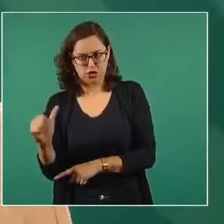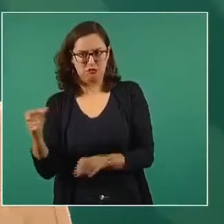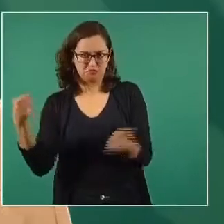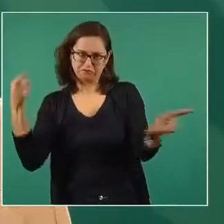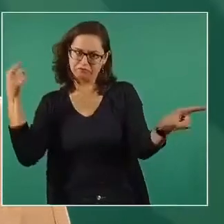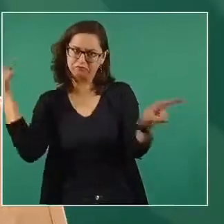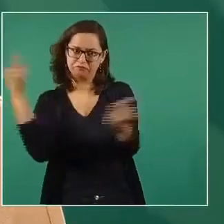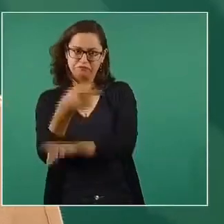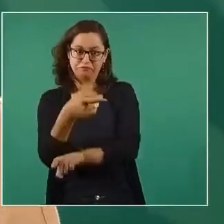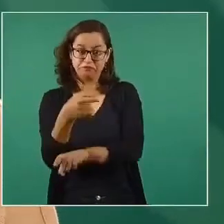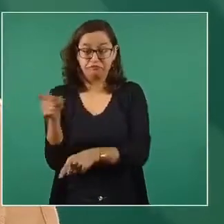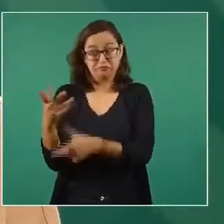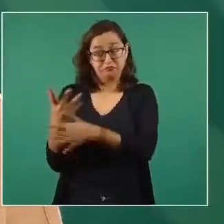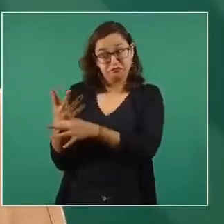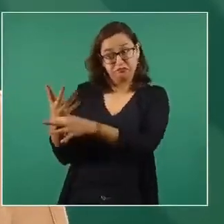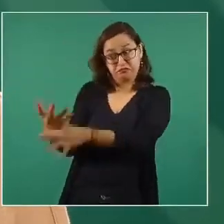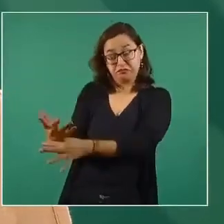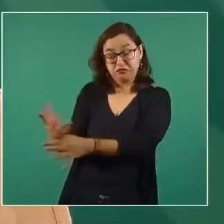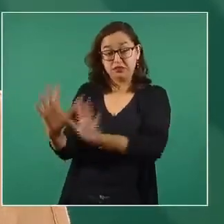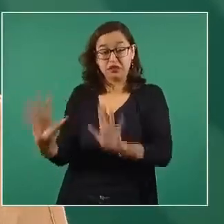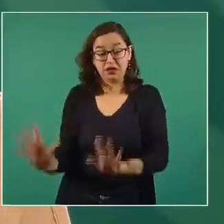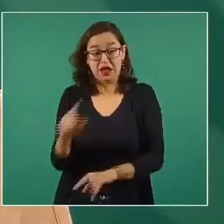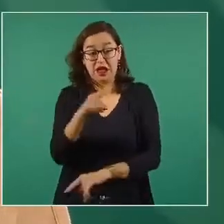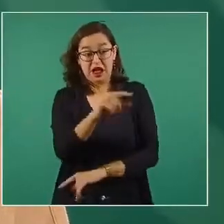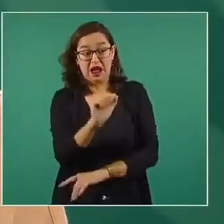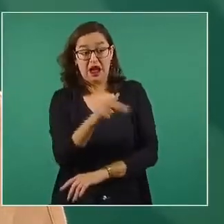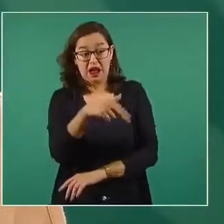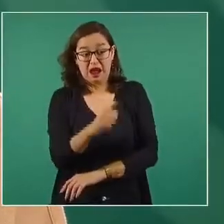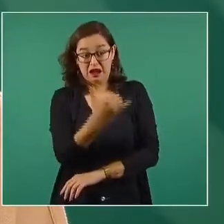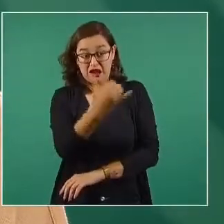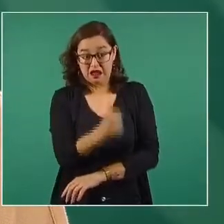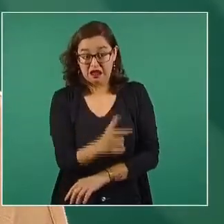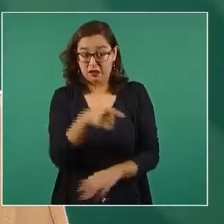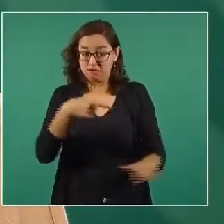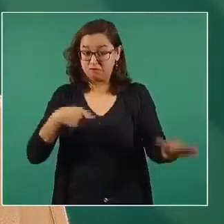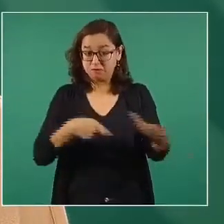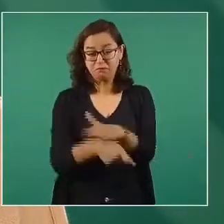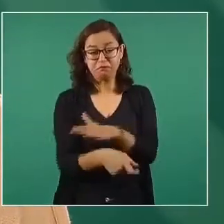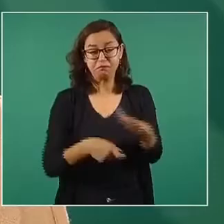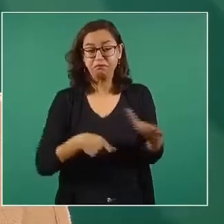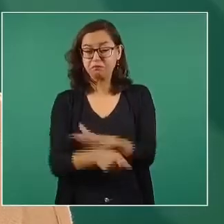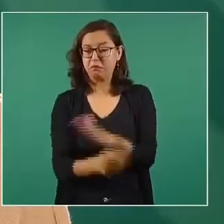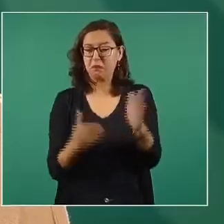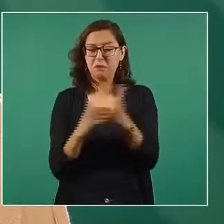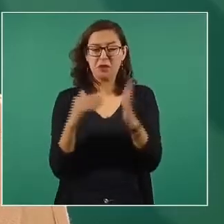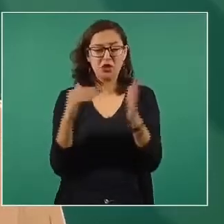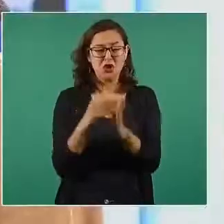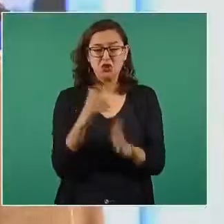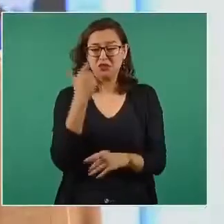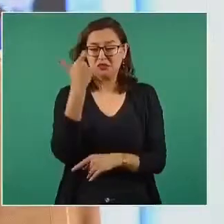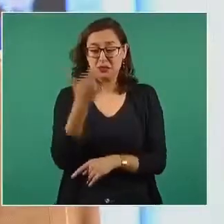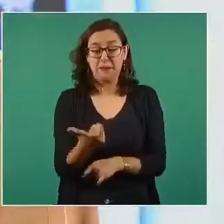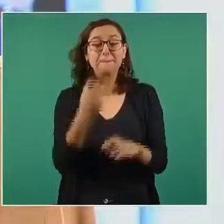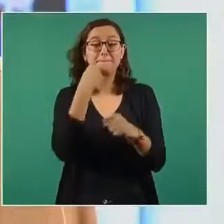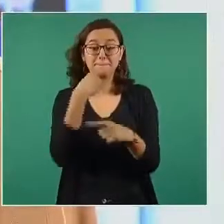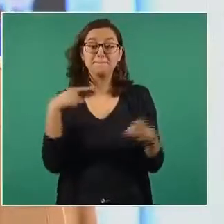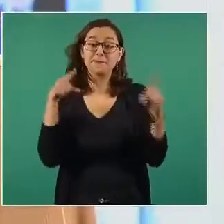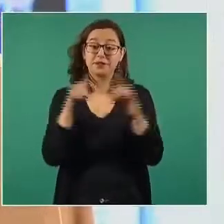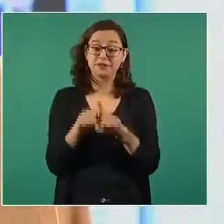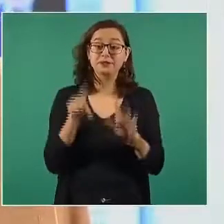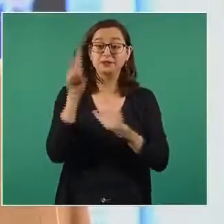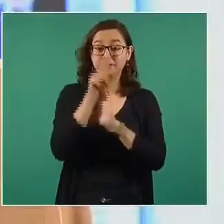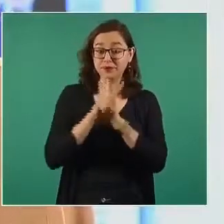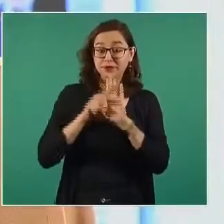Anaya recibió millones de pesos por aprobar la reforma energética. Incluso citan el video donde Anaya dice